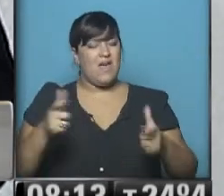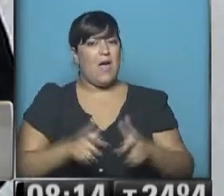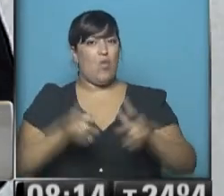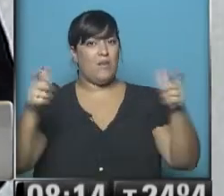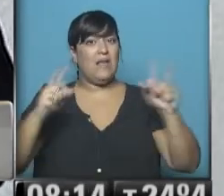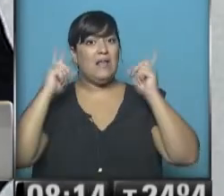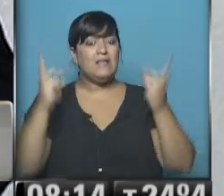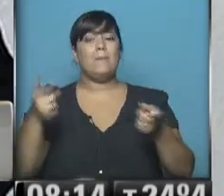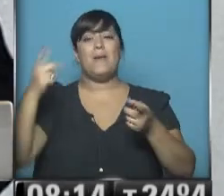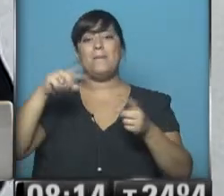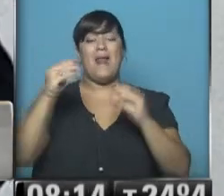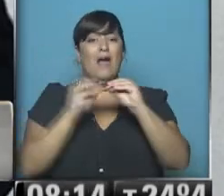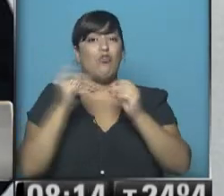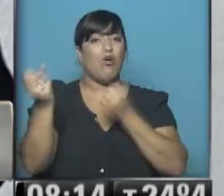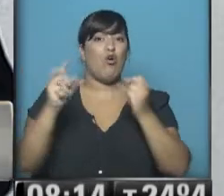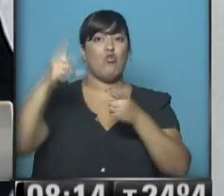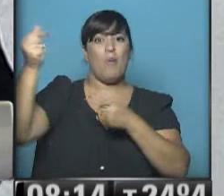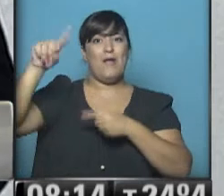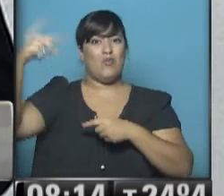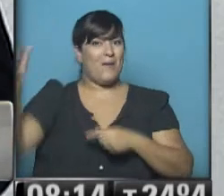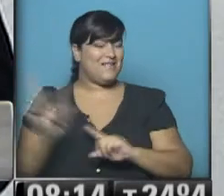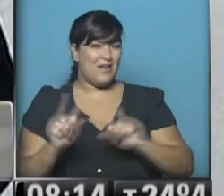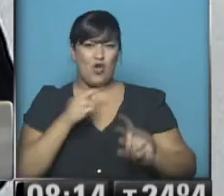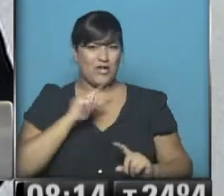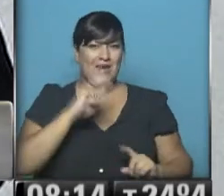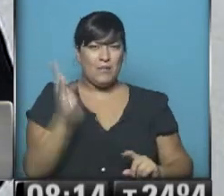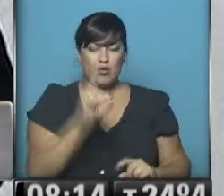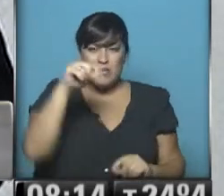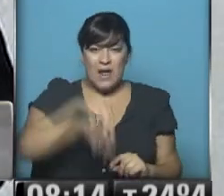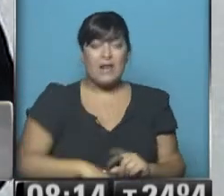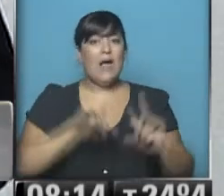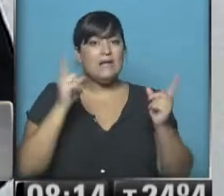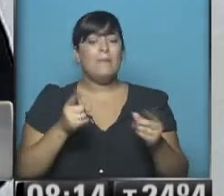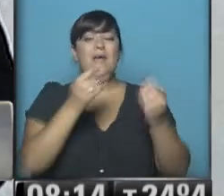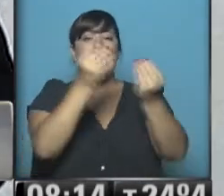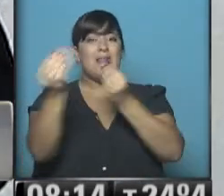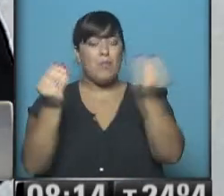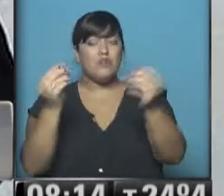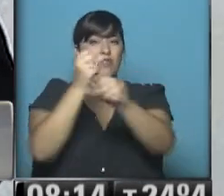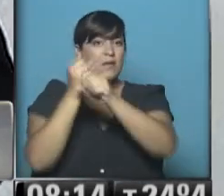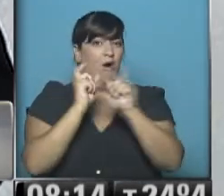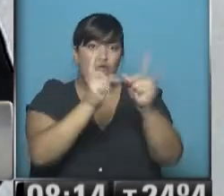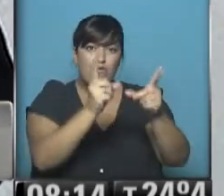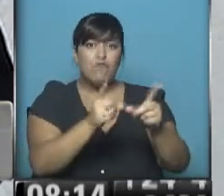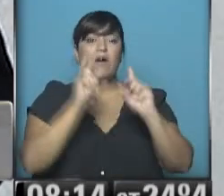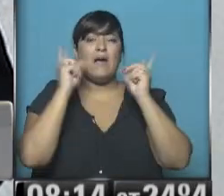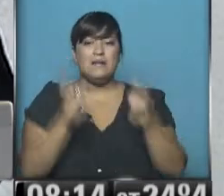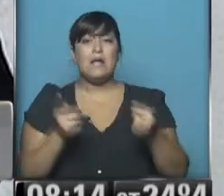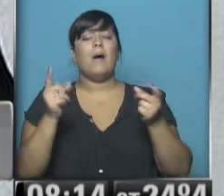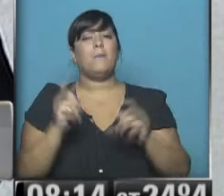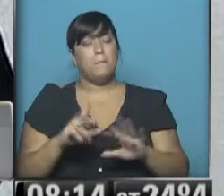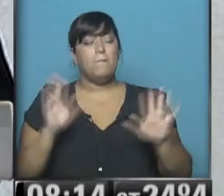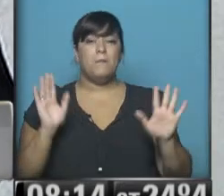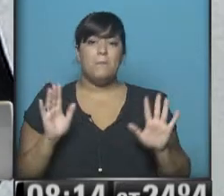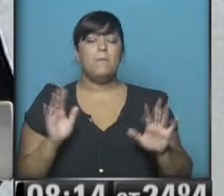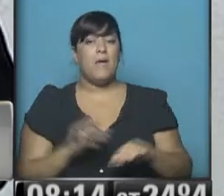importaciones de autopartes y en cuarto lugar para generar no solamente la sostenibilidad el nivel de empleo sino una expansión aunque pequeña